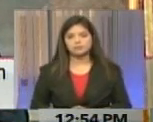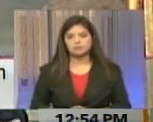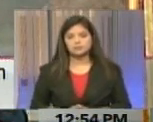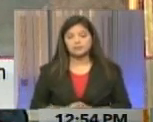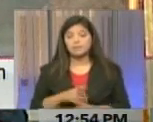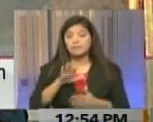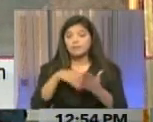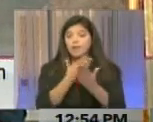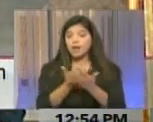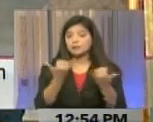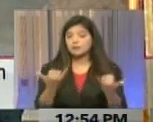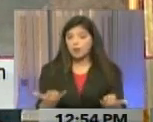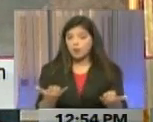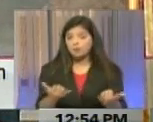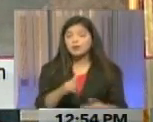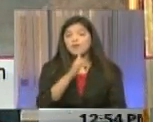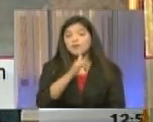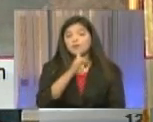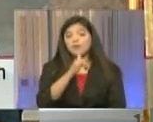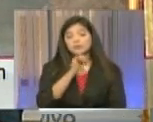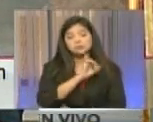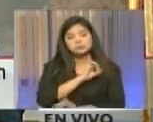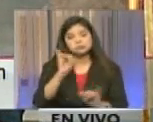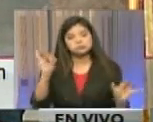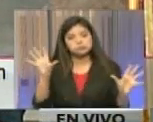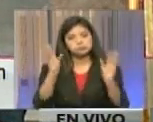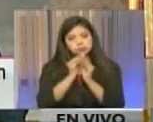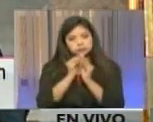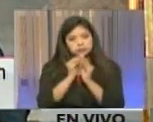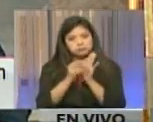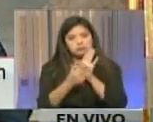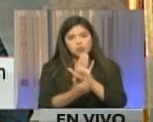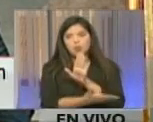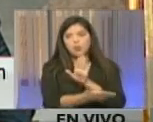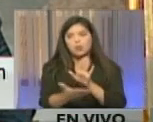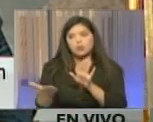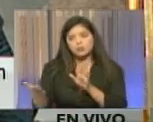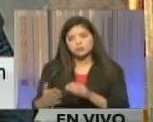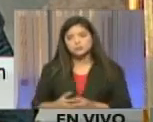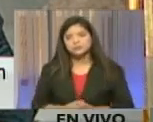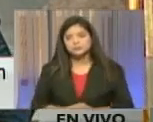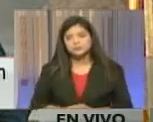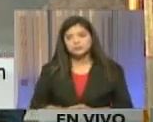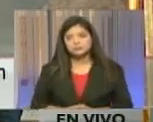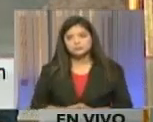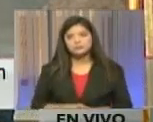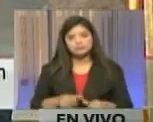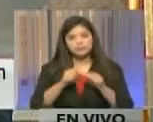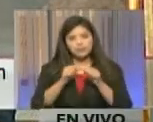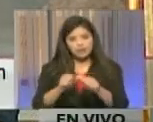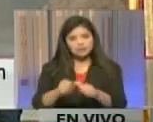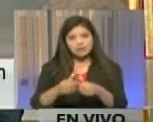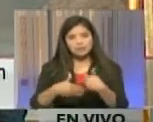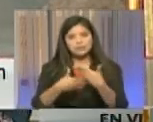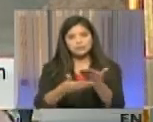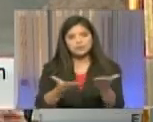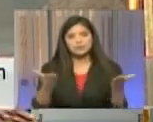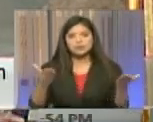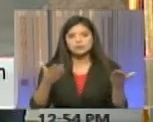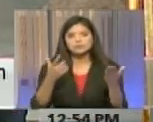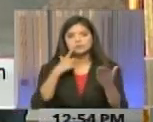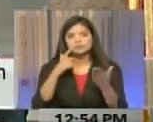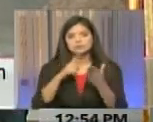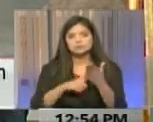Hasta el momento es la información que le quiero compartir con ustedes. Seguiremos